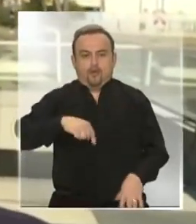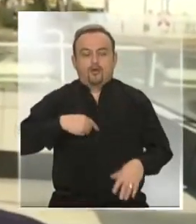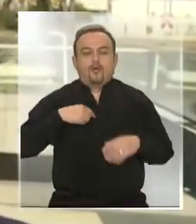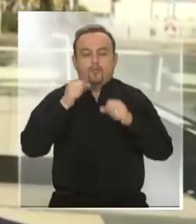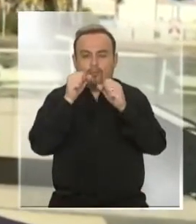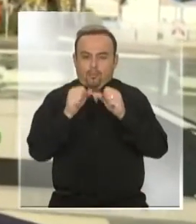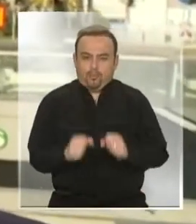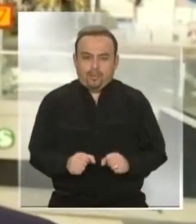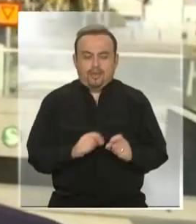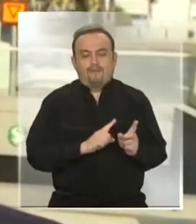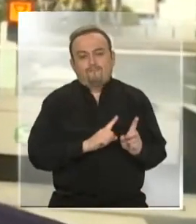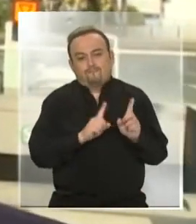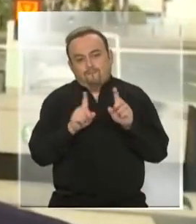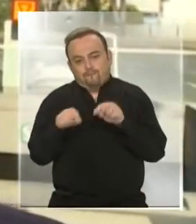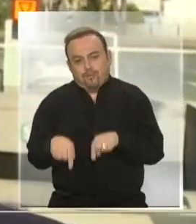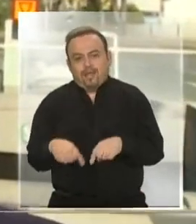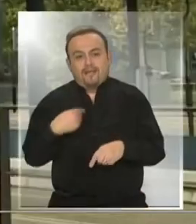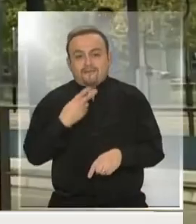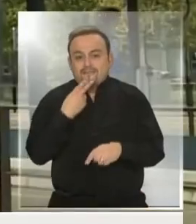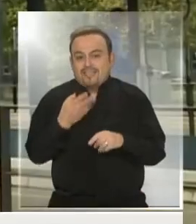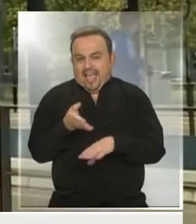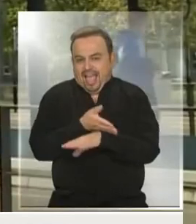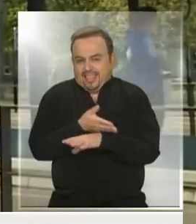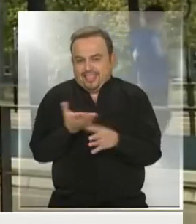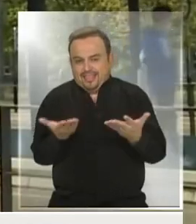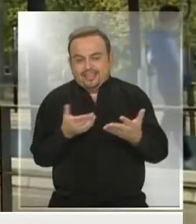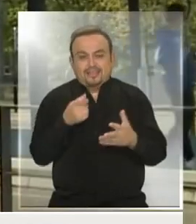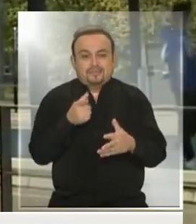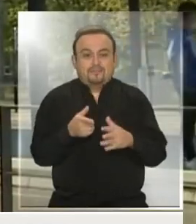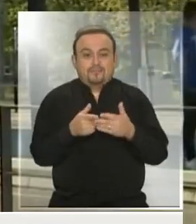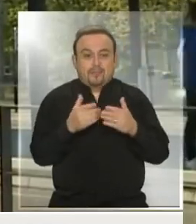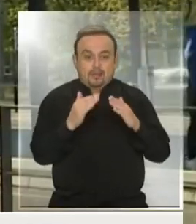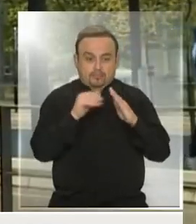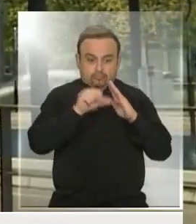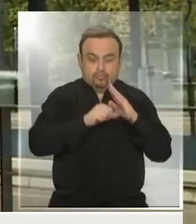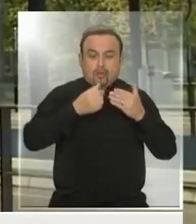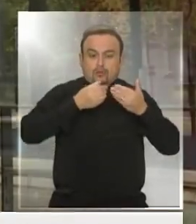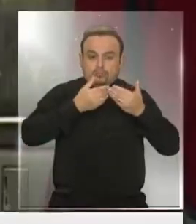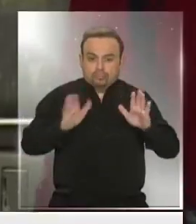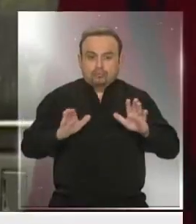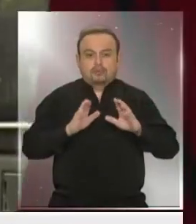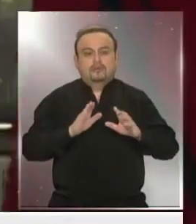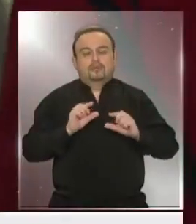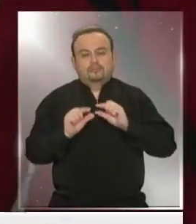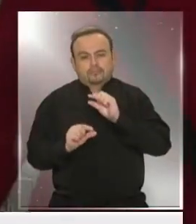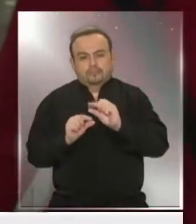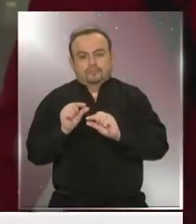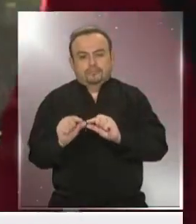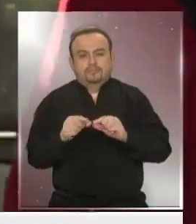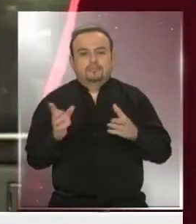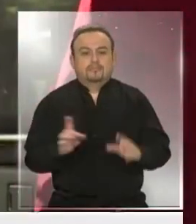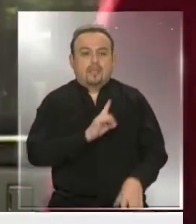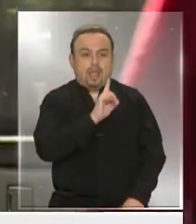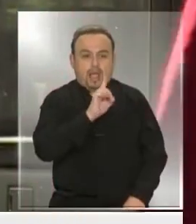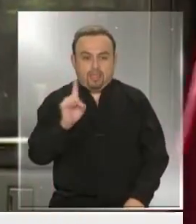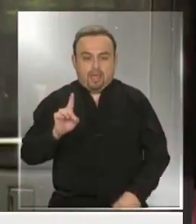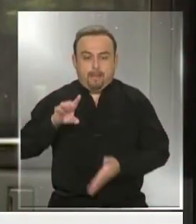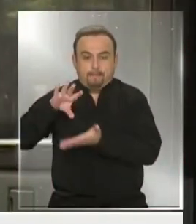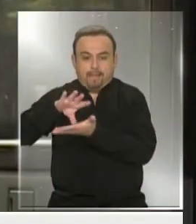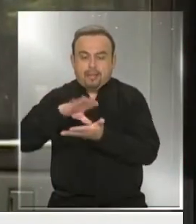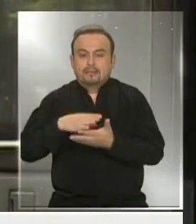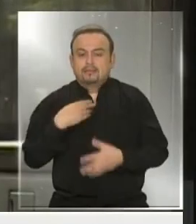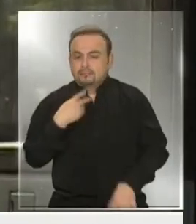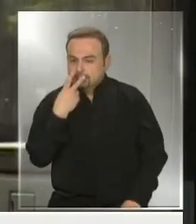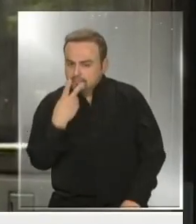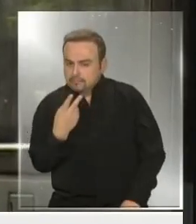la posibilidad de volver un poco a la vida de antes todo parte de un levantamiento gradual de las restricciones donde cada país explora las